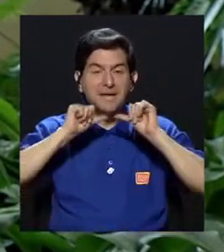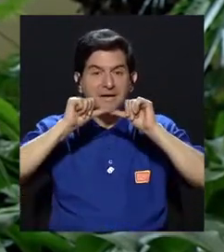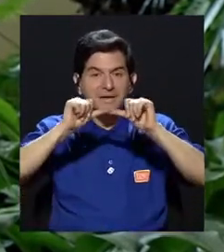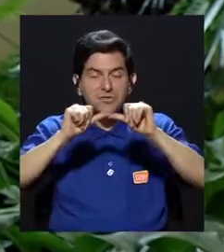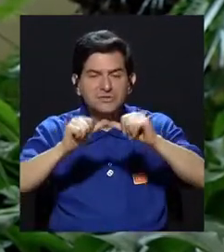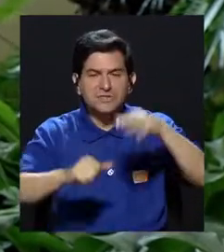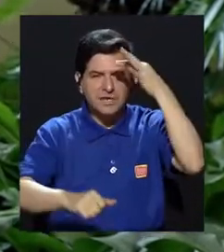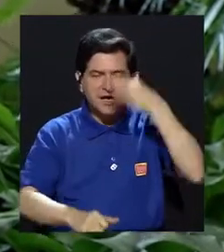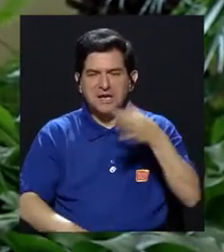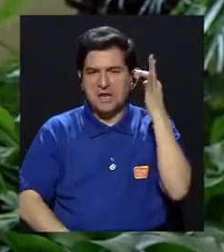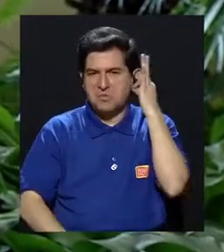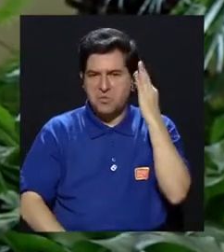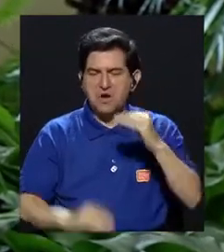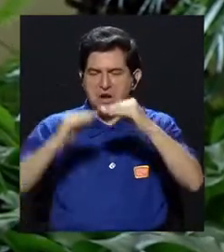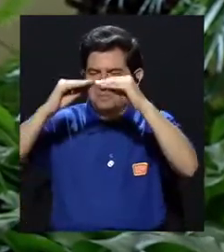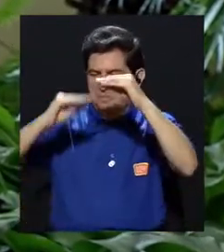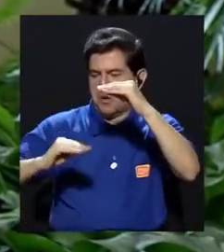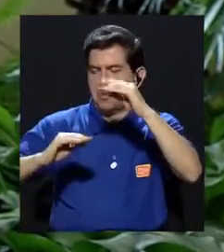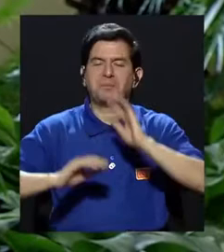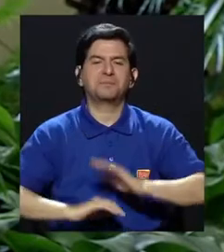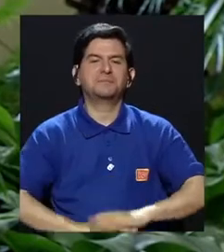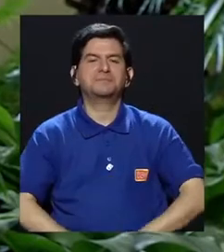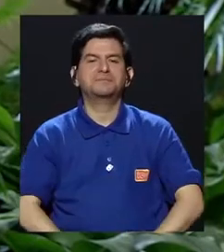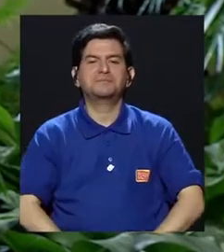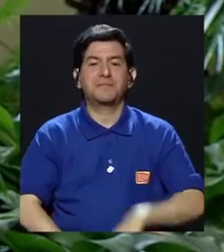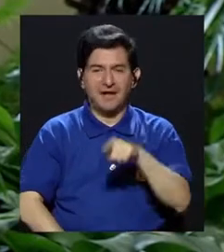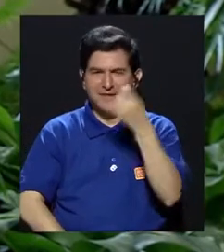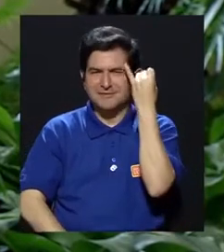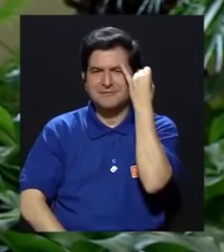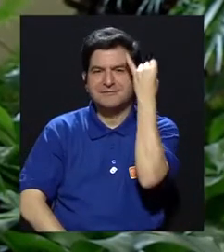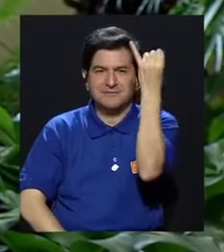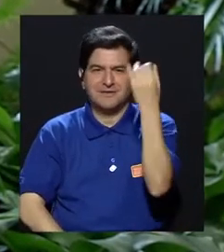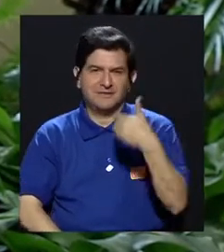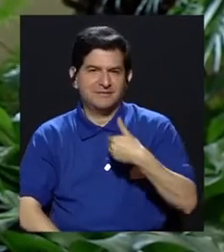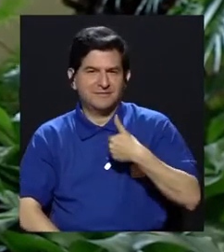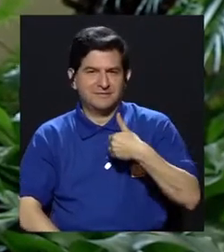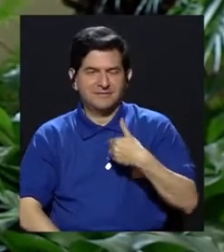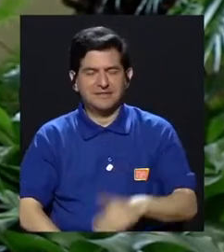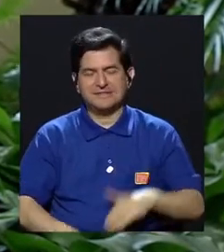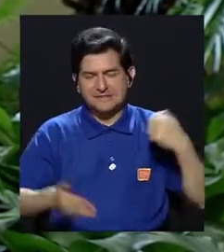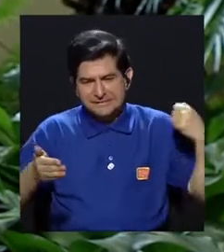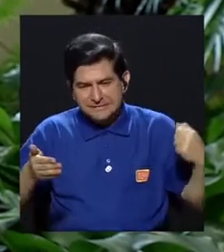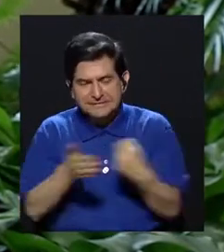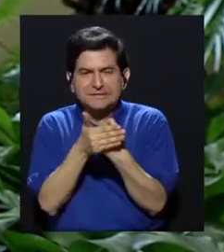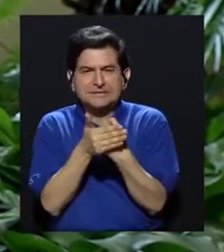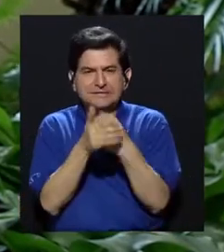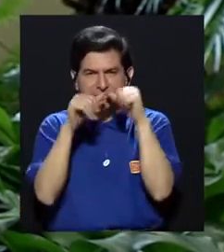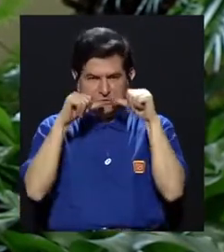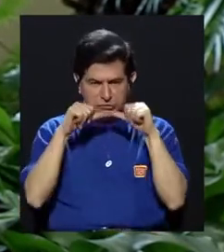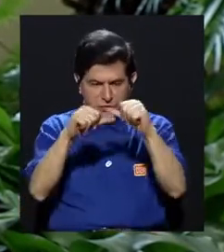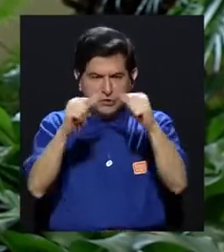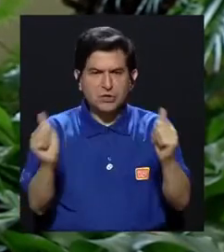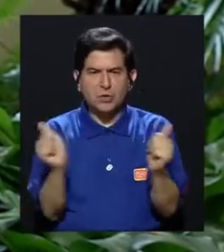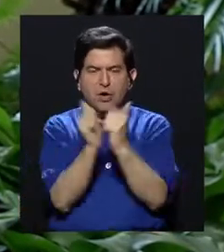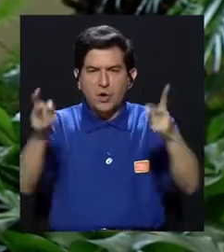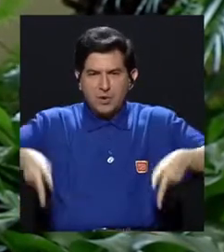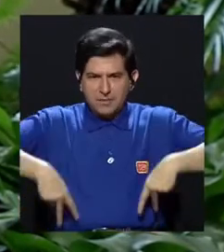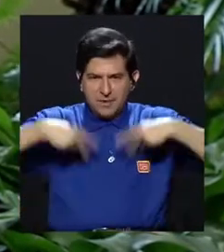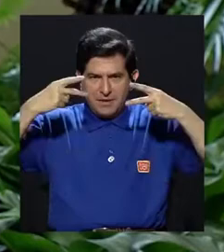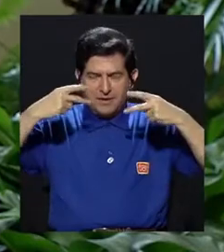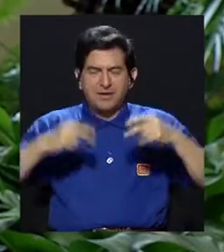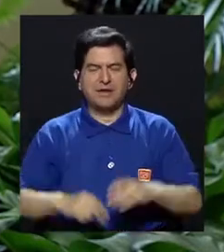continúa considerándose a las mujeres como inferiores, ¿verdad? Ese es un planteamiento que, digamos, lamentablemente ha seguido vigente,